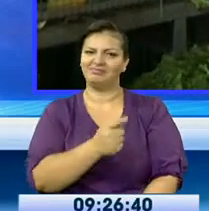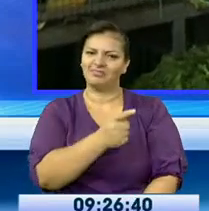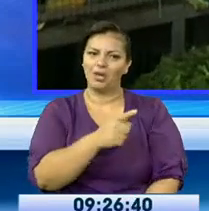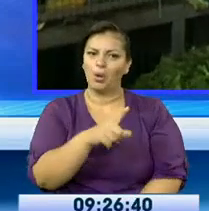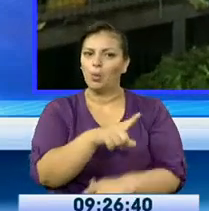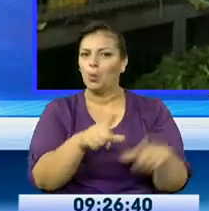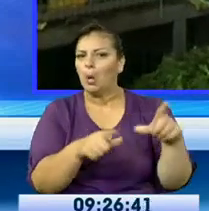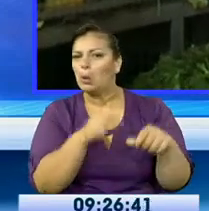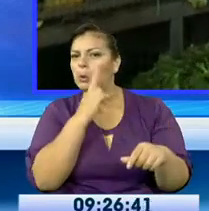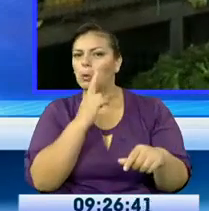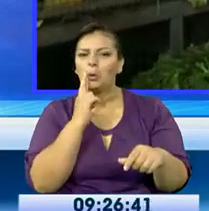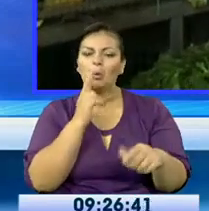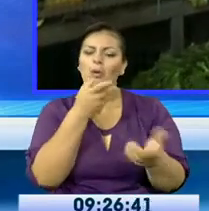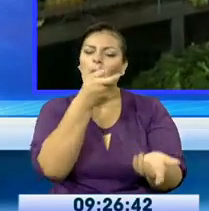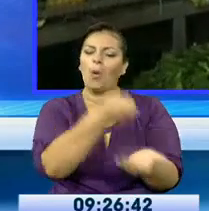que es lo mejor para mí es lo mejor